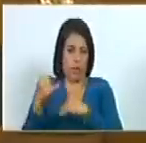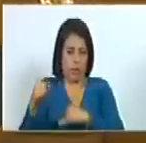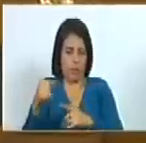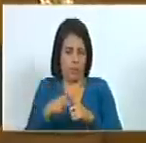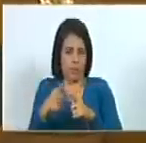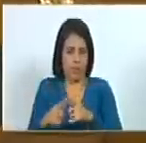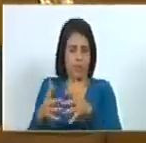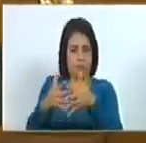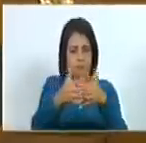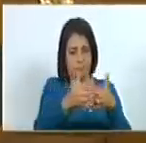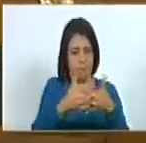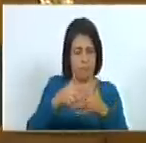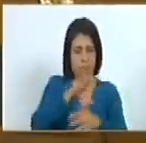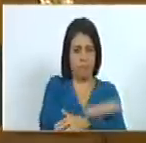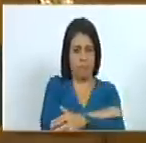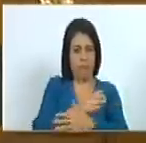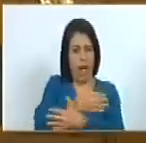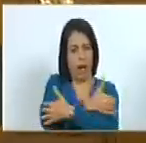imperialismo yanqui,